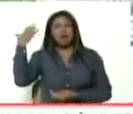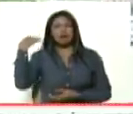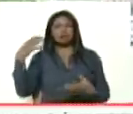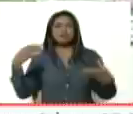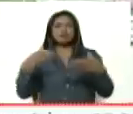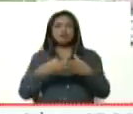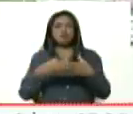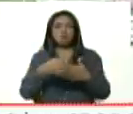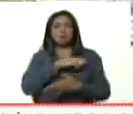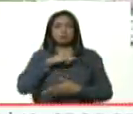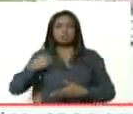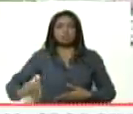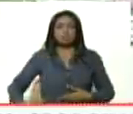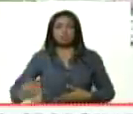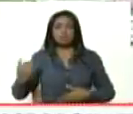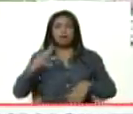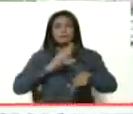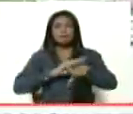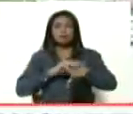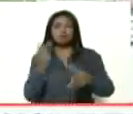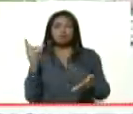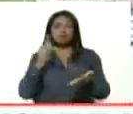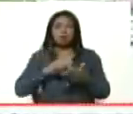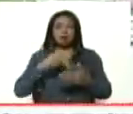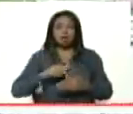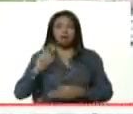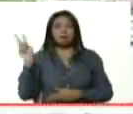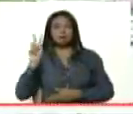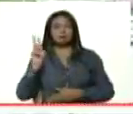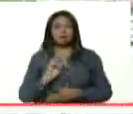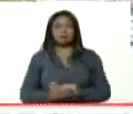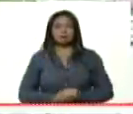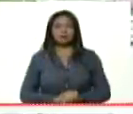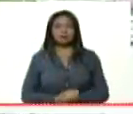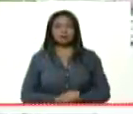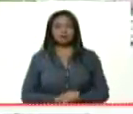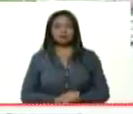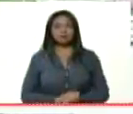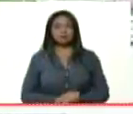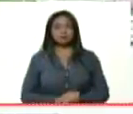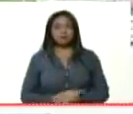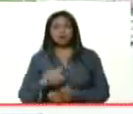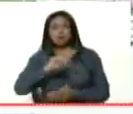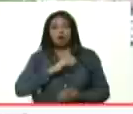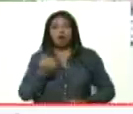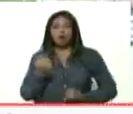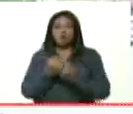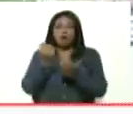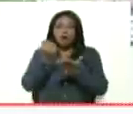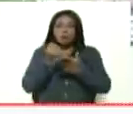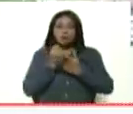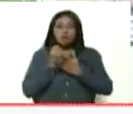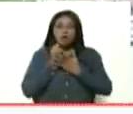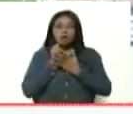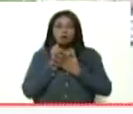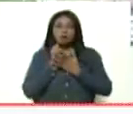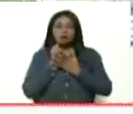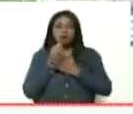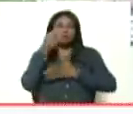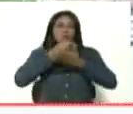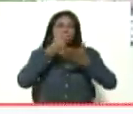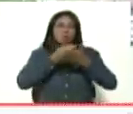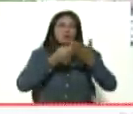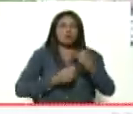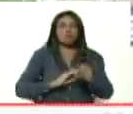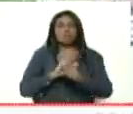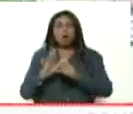delegación de médicos chinos que vinieron a nuestro país a ayudar, a cooperar en el combate contra